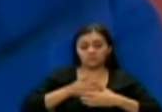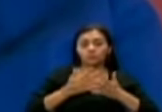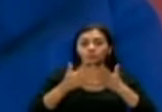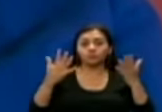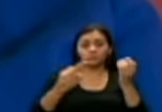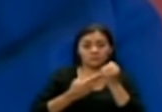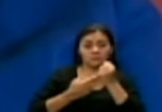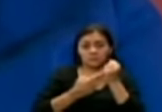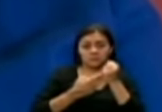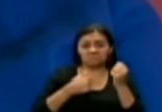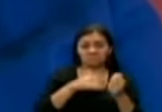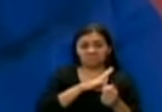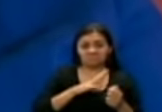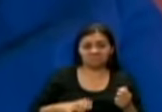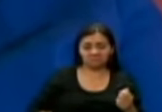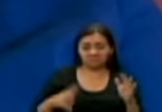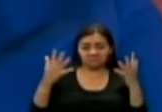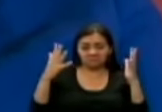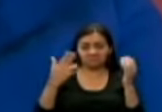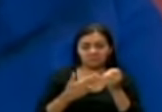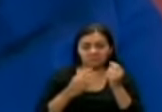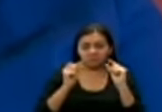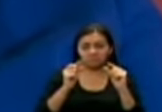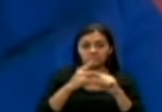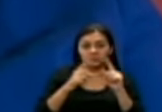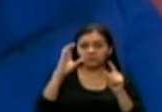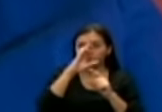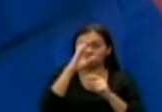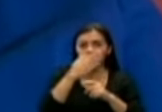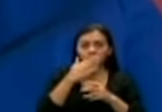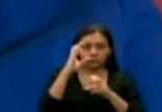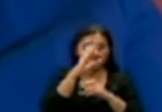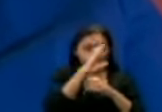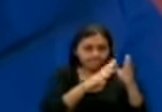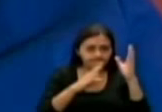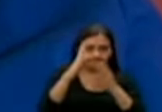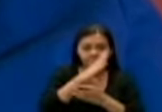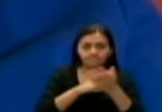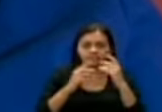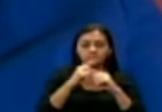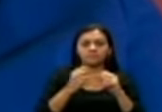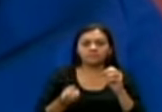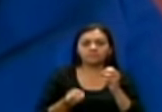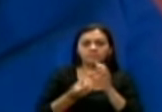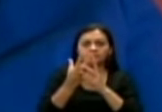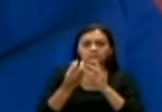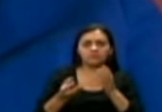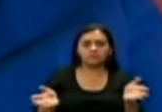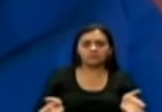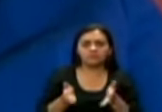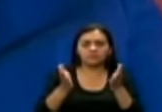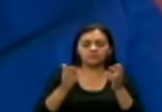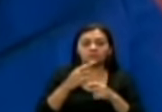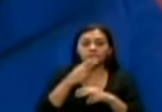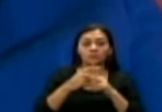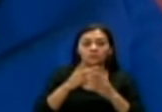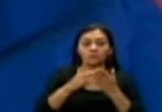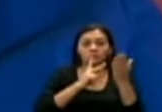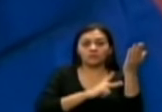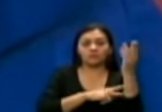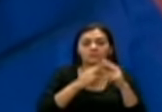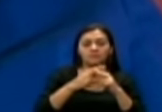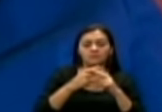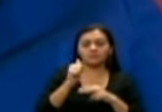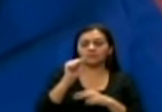recurso así energético, pero lo estamos buscando, ¿verdad? Estamos impulsando a través de Alba Alimentos, Alba